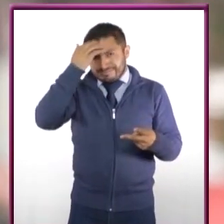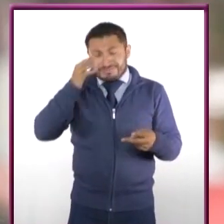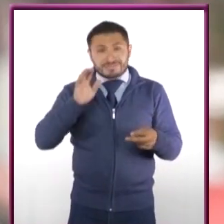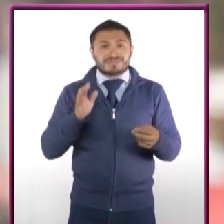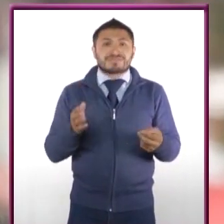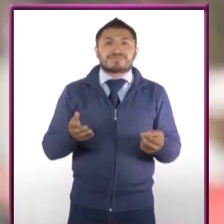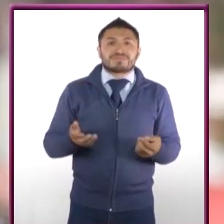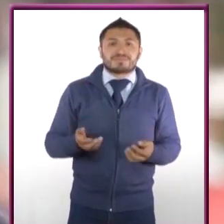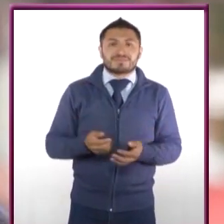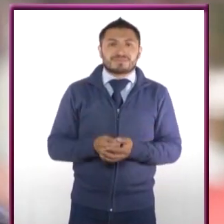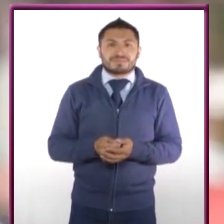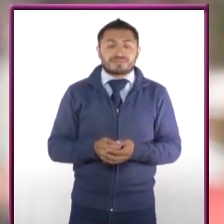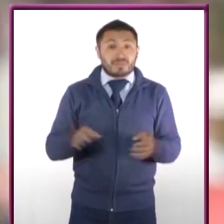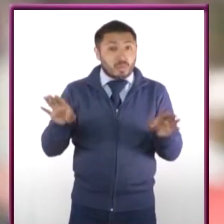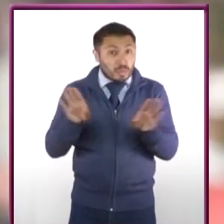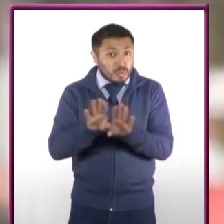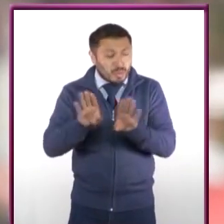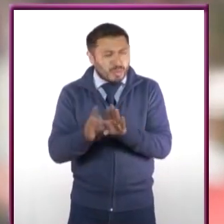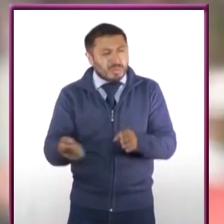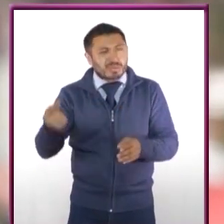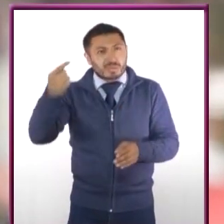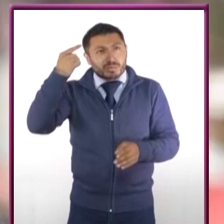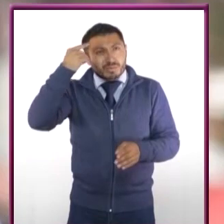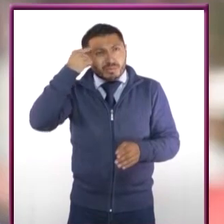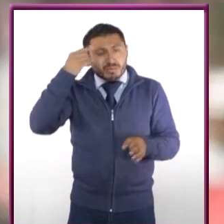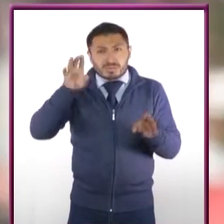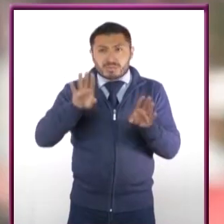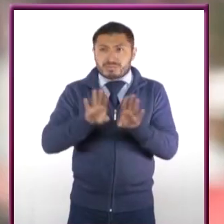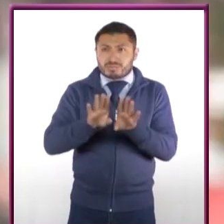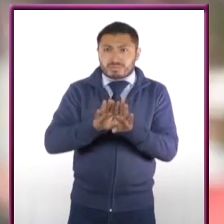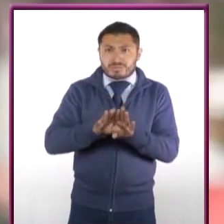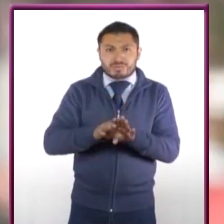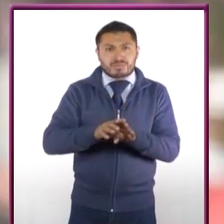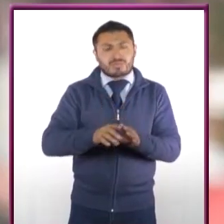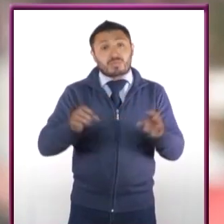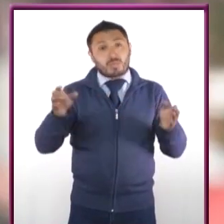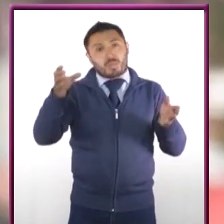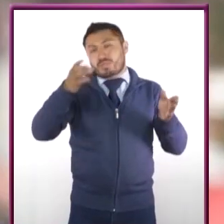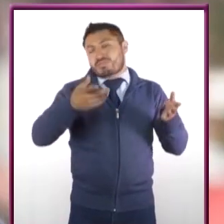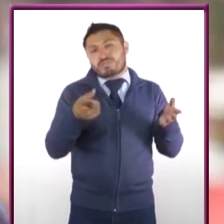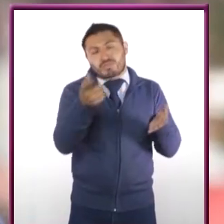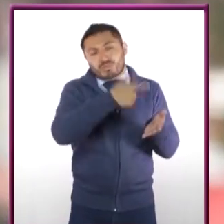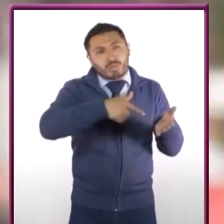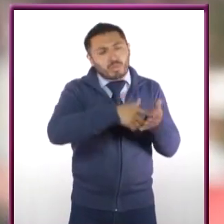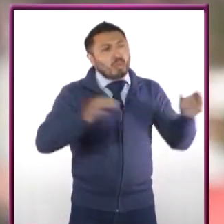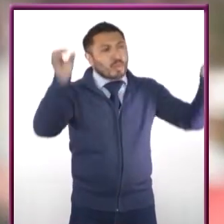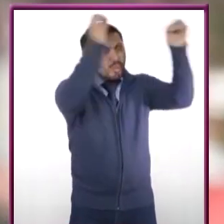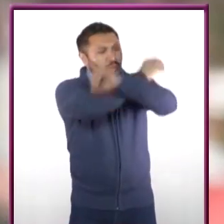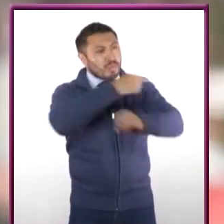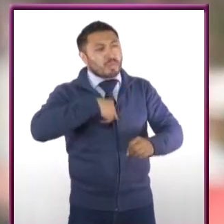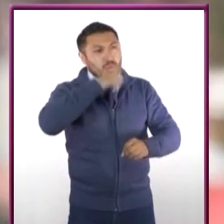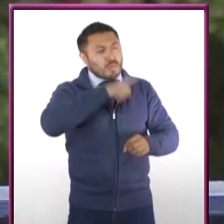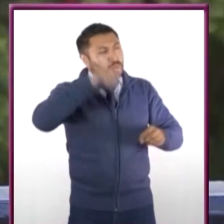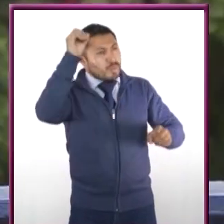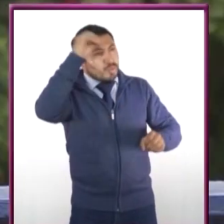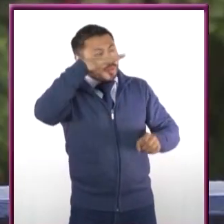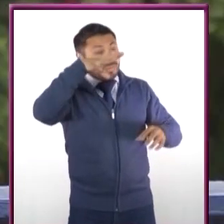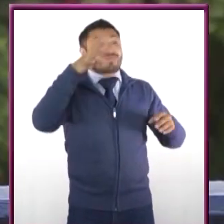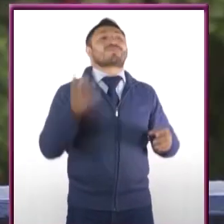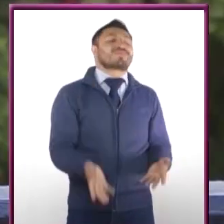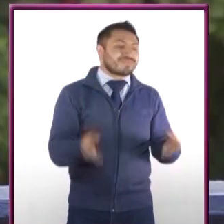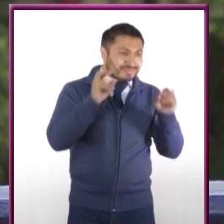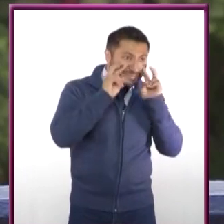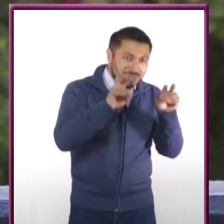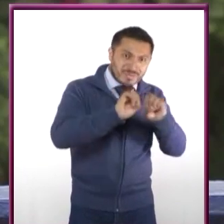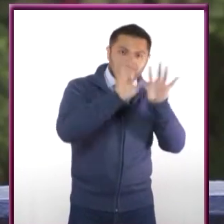cómo funciona eso que llamamos nuestro mundo interior es como encender una luz en un cuarto oscuro para ver qué hay adentro. Número